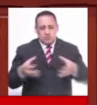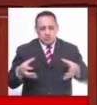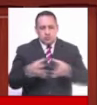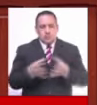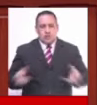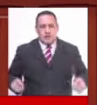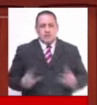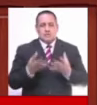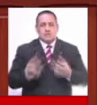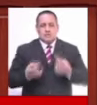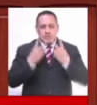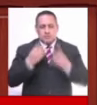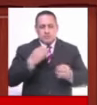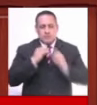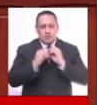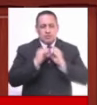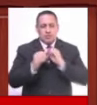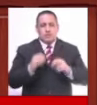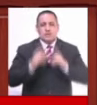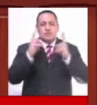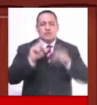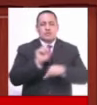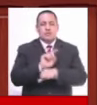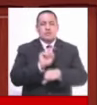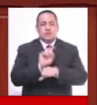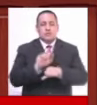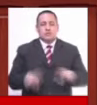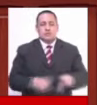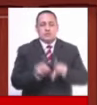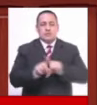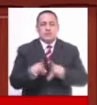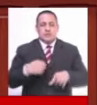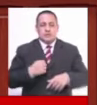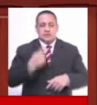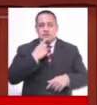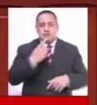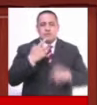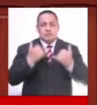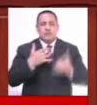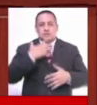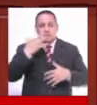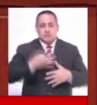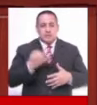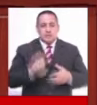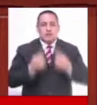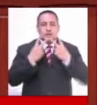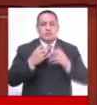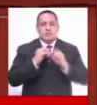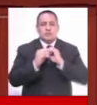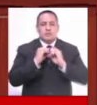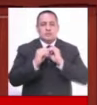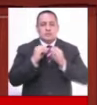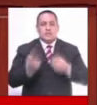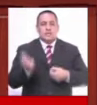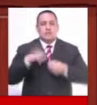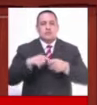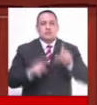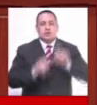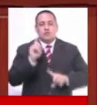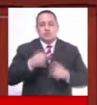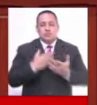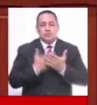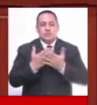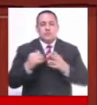a hacer mejor las cosas en el tema educativo. Estaríamos prácticamente reintegrando nada más algunos